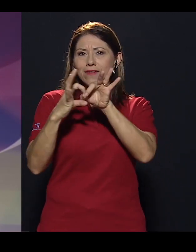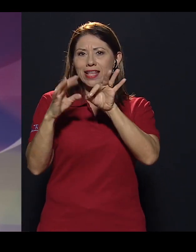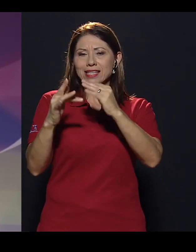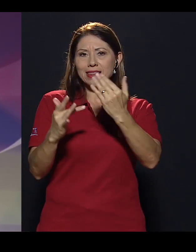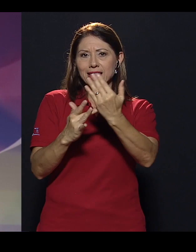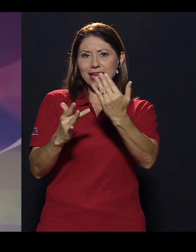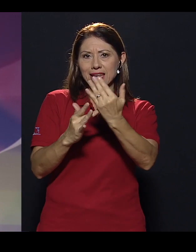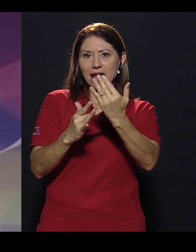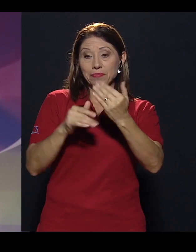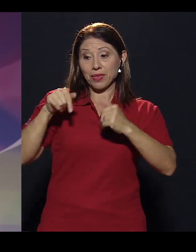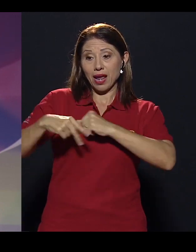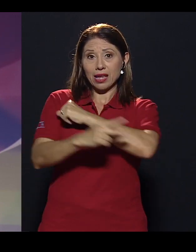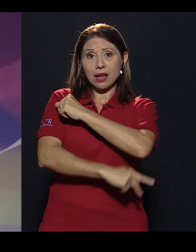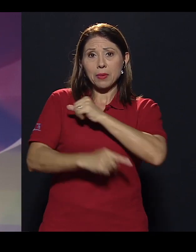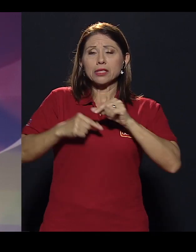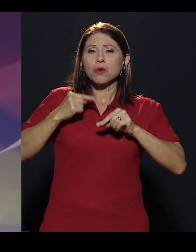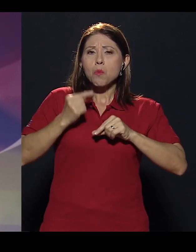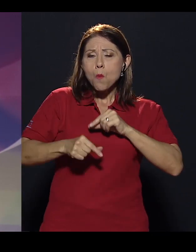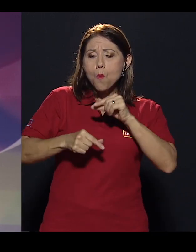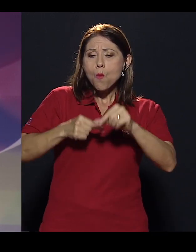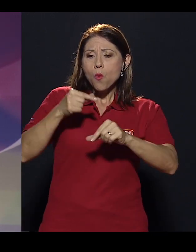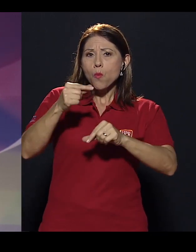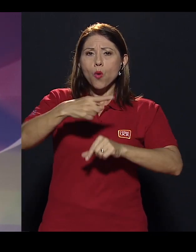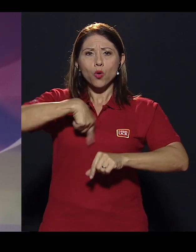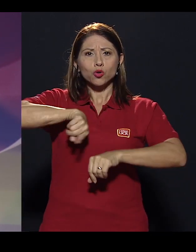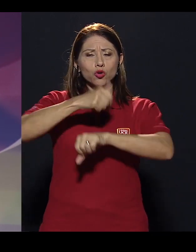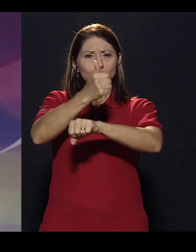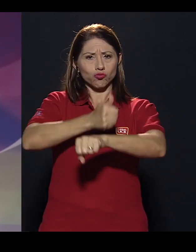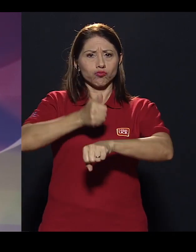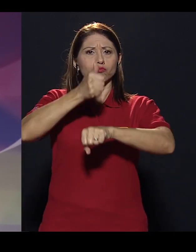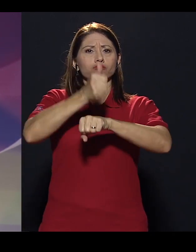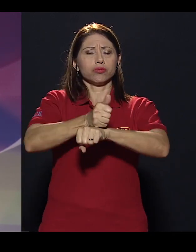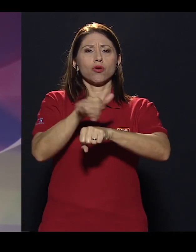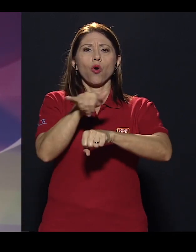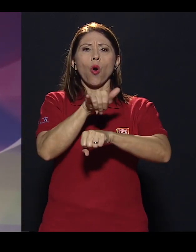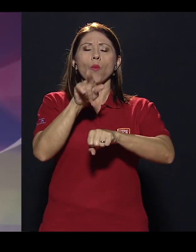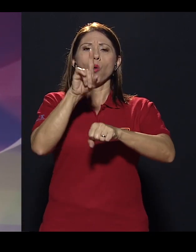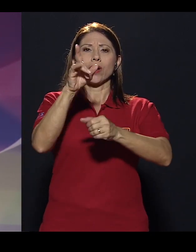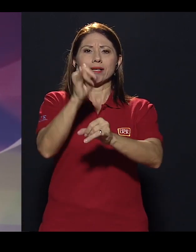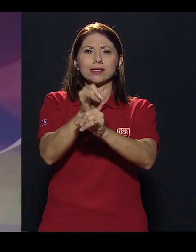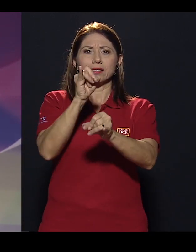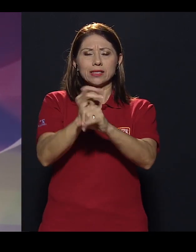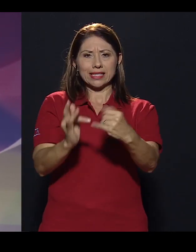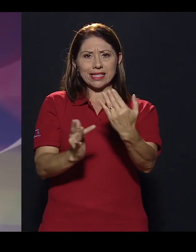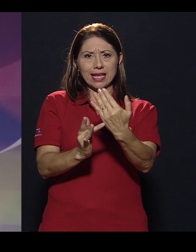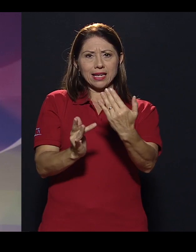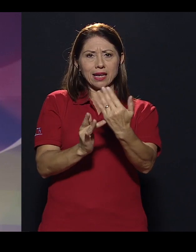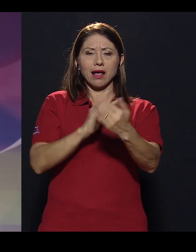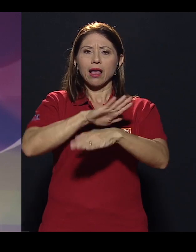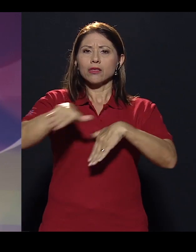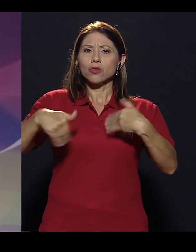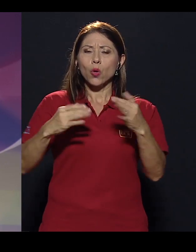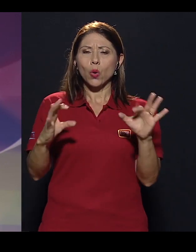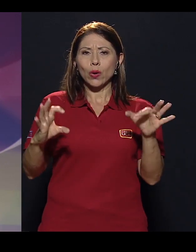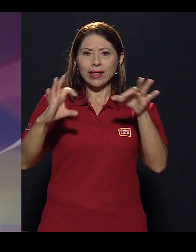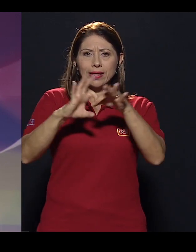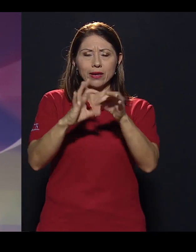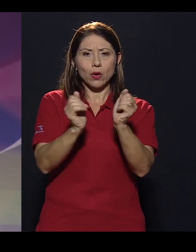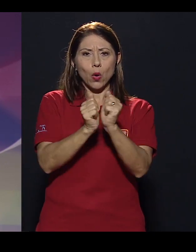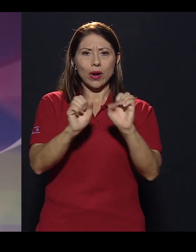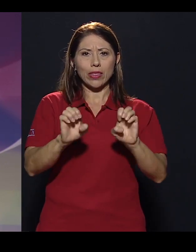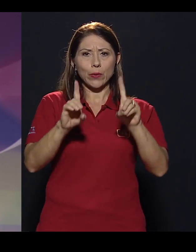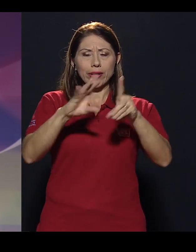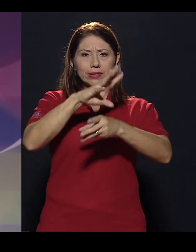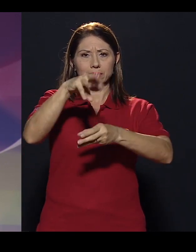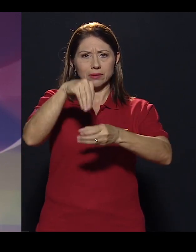en el país paulatinamente nos hemos consolidado como una instancia técnica en todo lo que tiene que ver